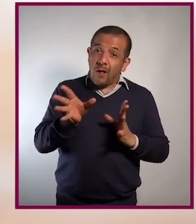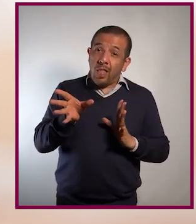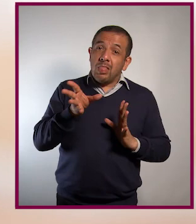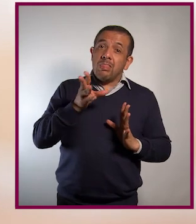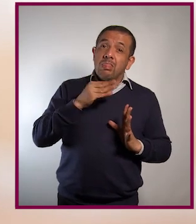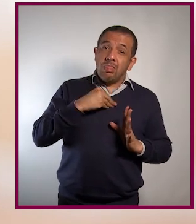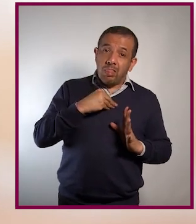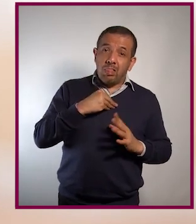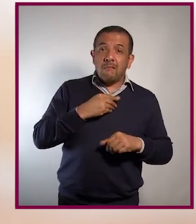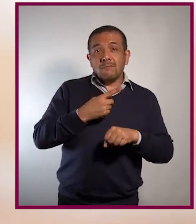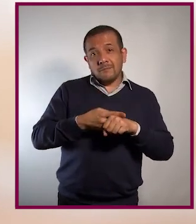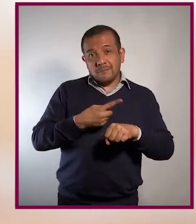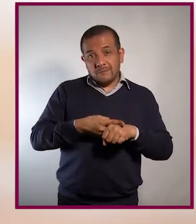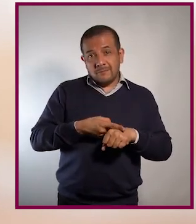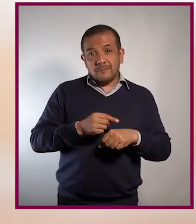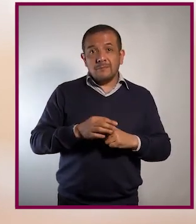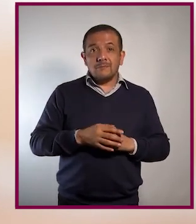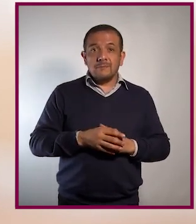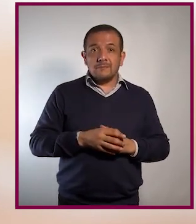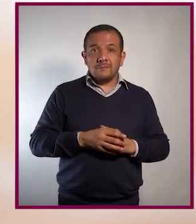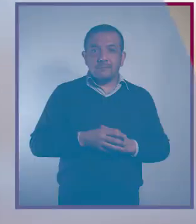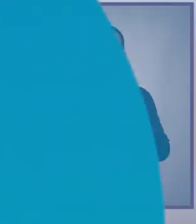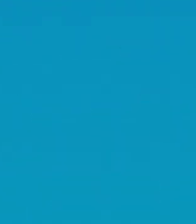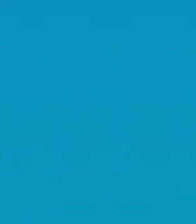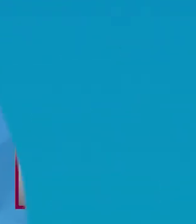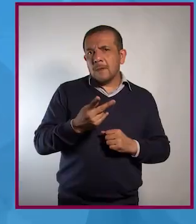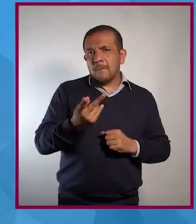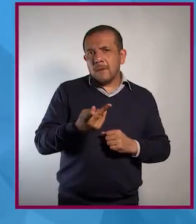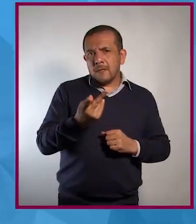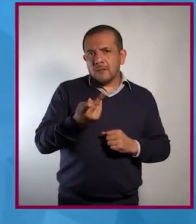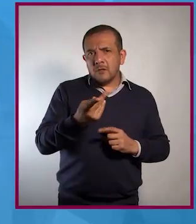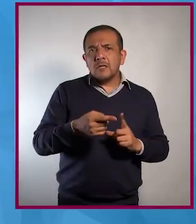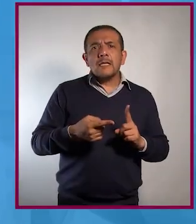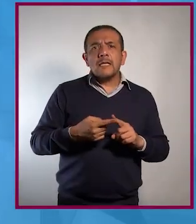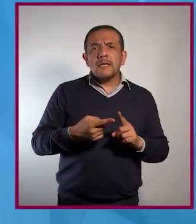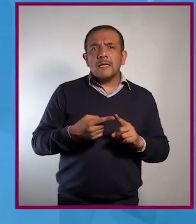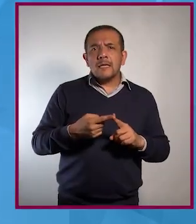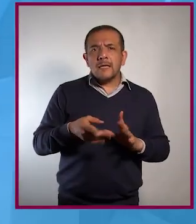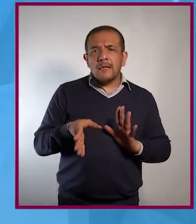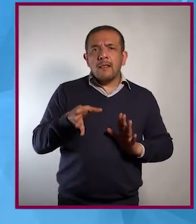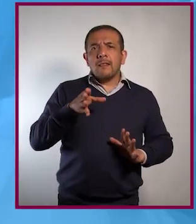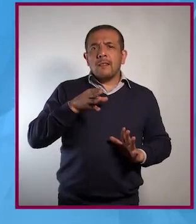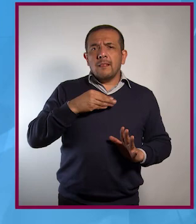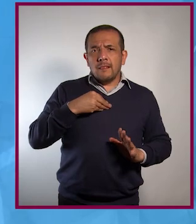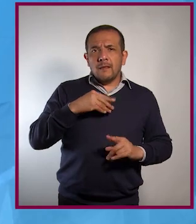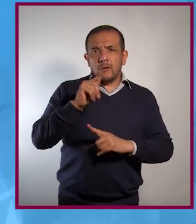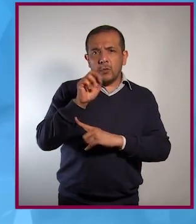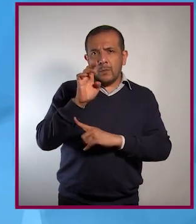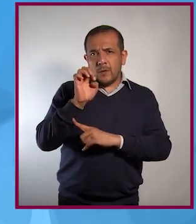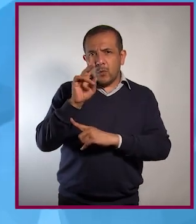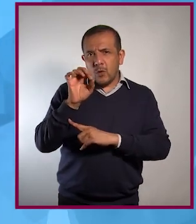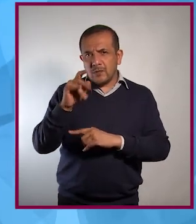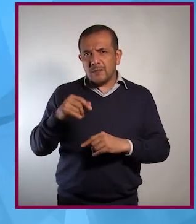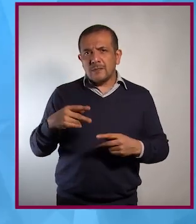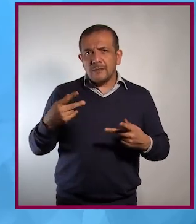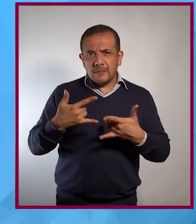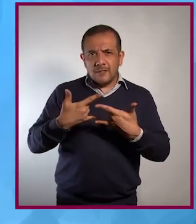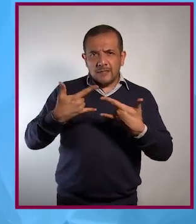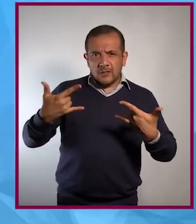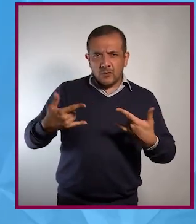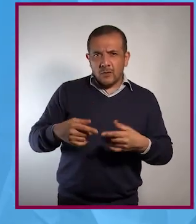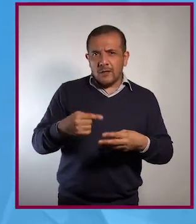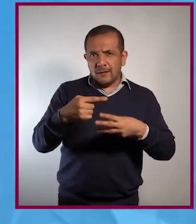la probabilidad de adquirir la enfermedad. ¿Qué personajes históricos conoces que hayan muerto de